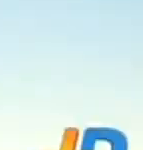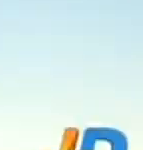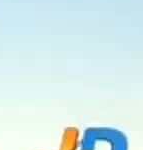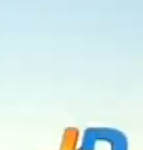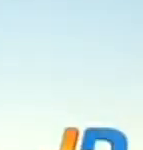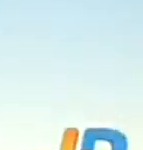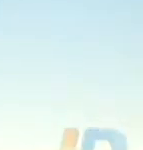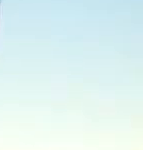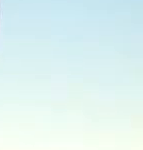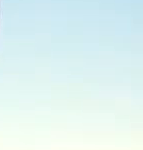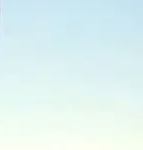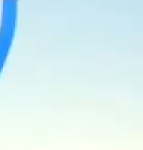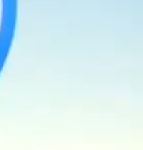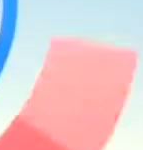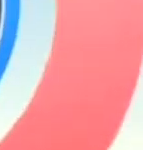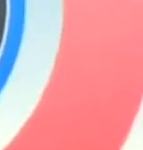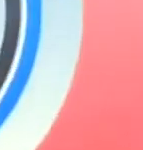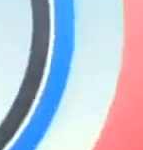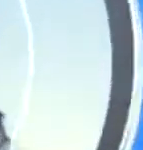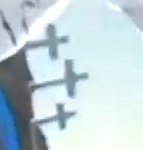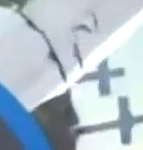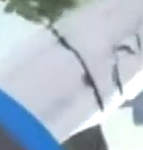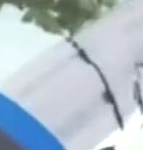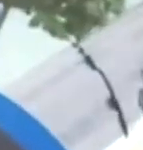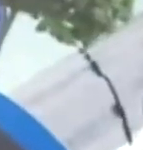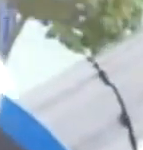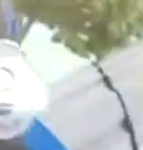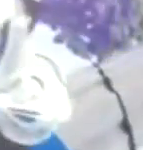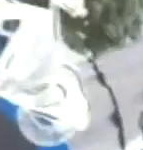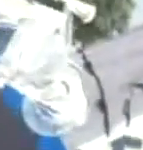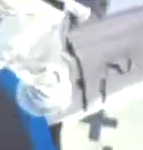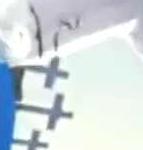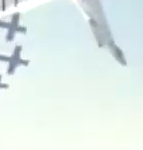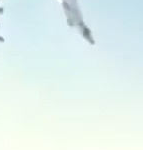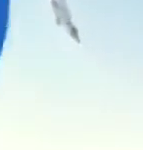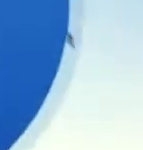La Ciudadela de las Motos.